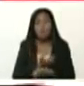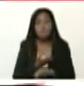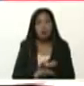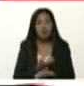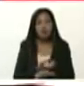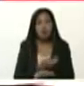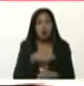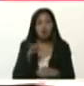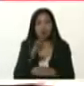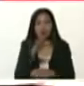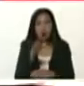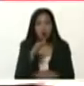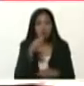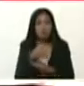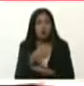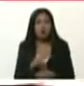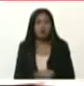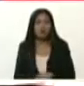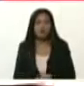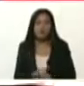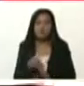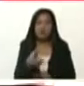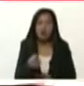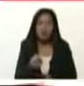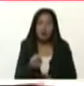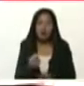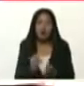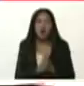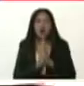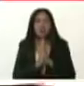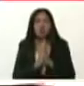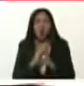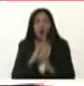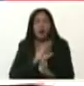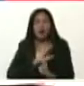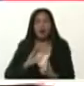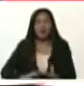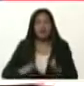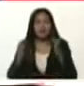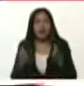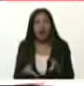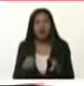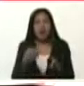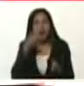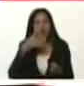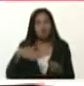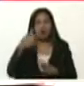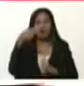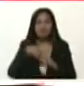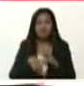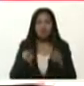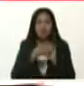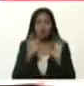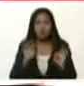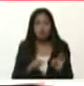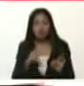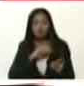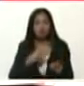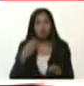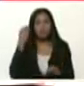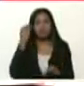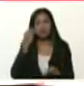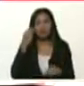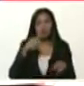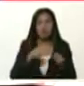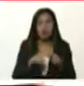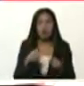barrio, y tenderle la mano en oración cristiana a nuestro pueblo más profundo, al pueblo que cree, al